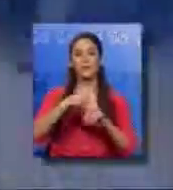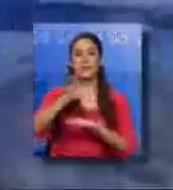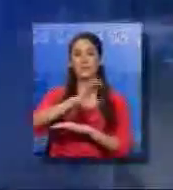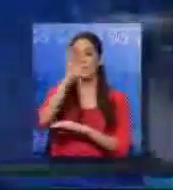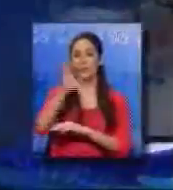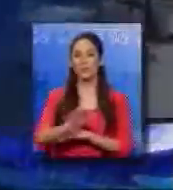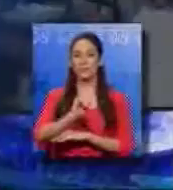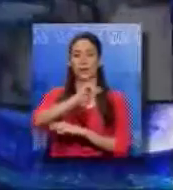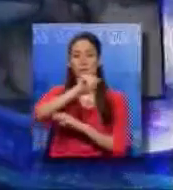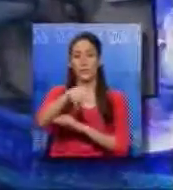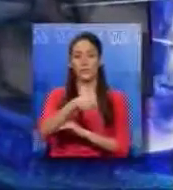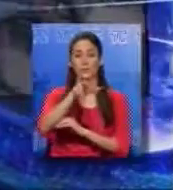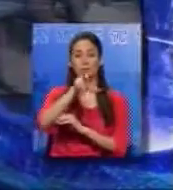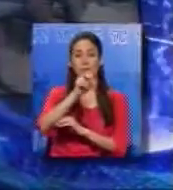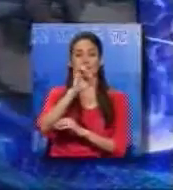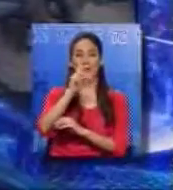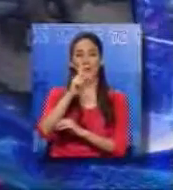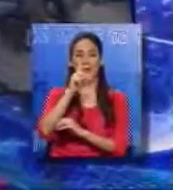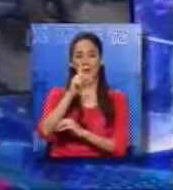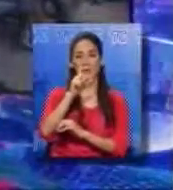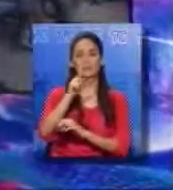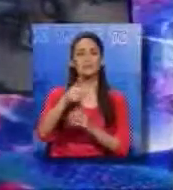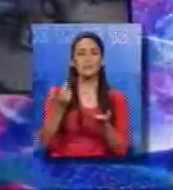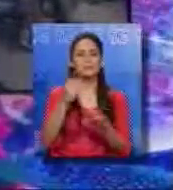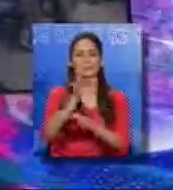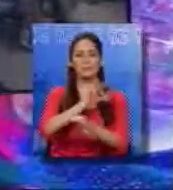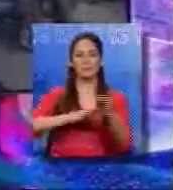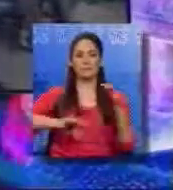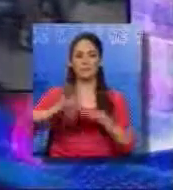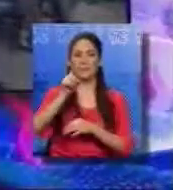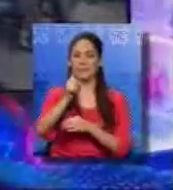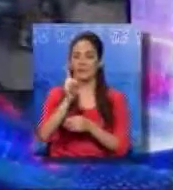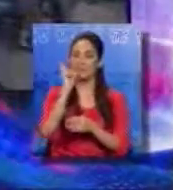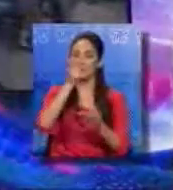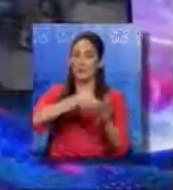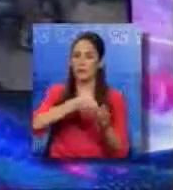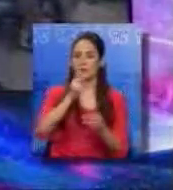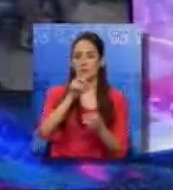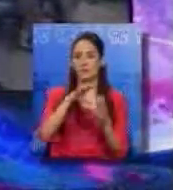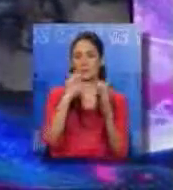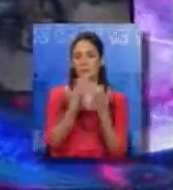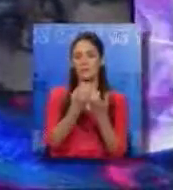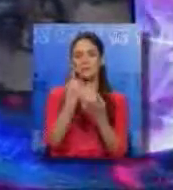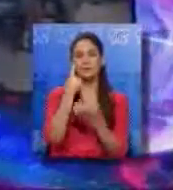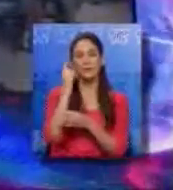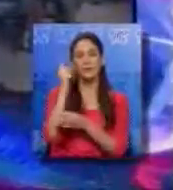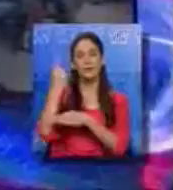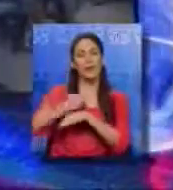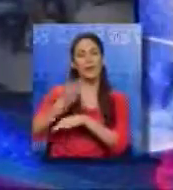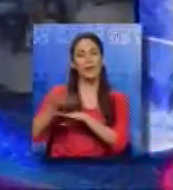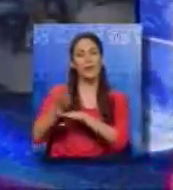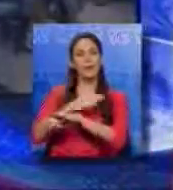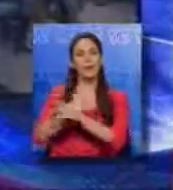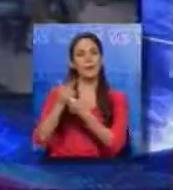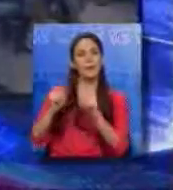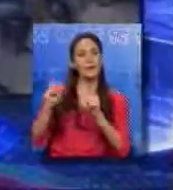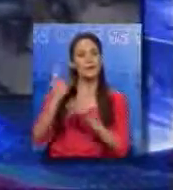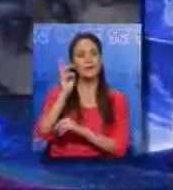el día jueves 30 de julio, los estudiantes tendrán asistencia normal a clases para recuperar los días libres